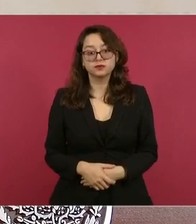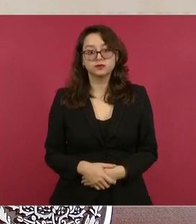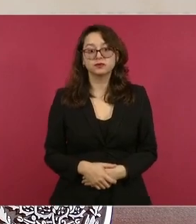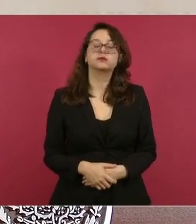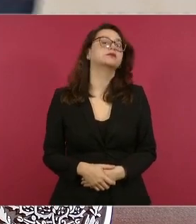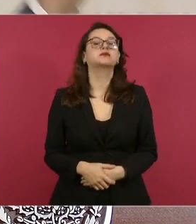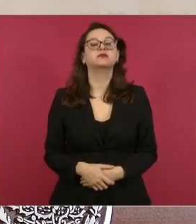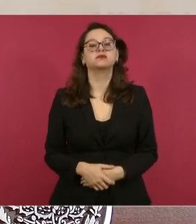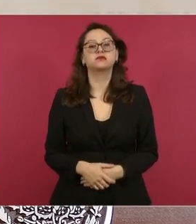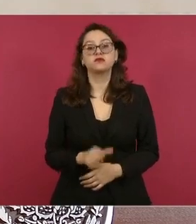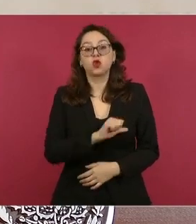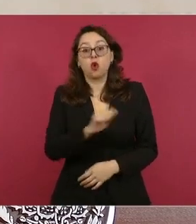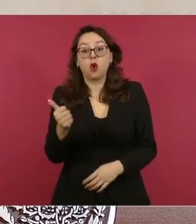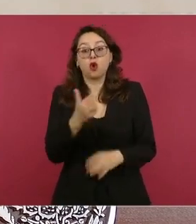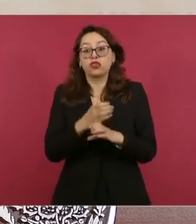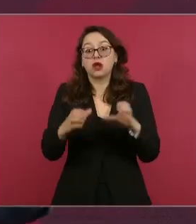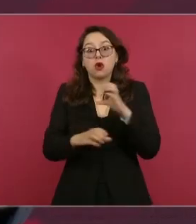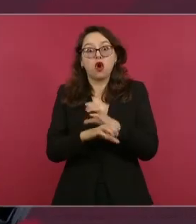pero